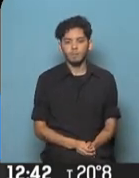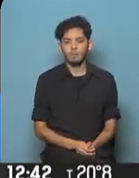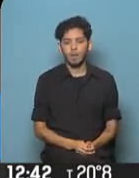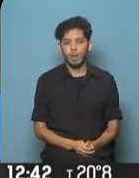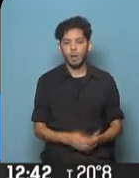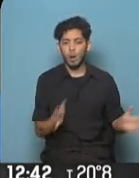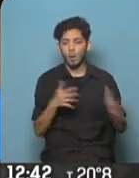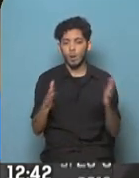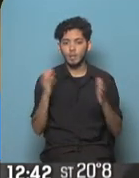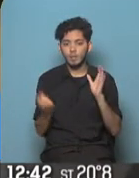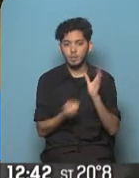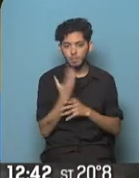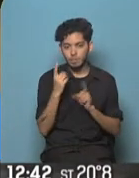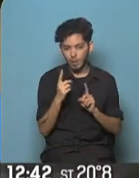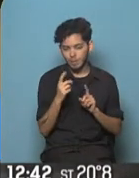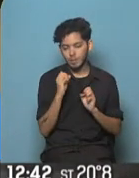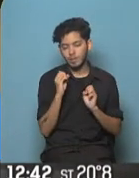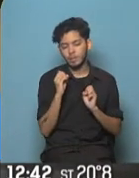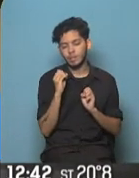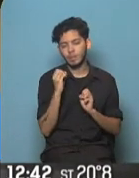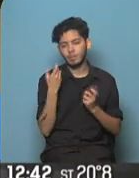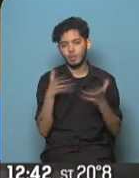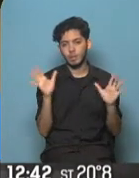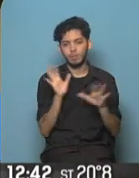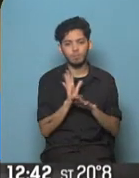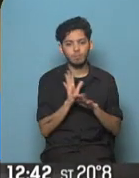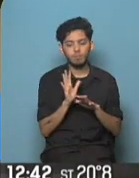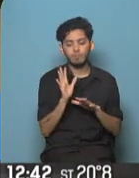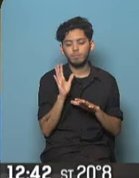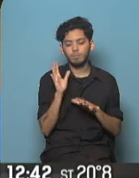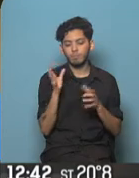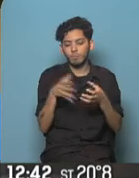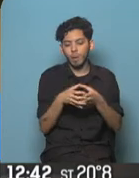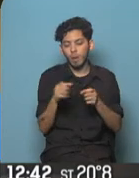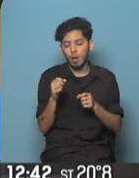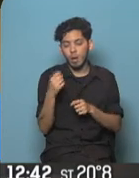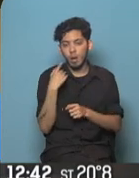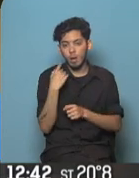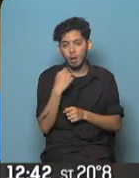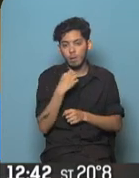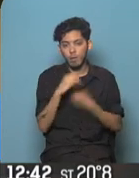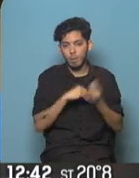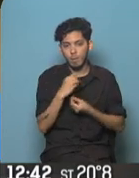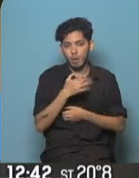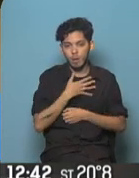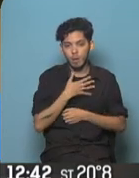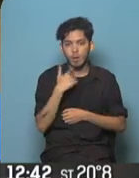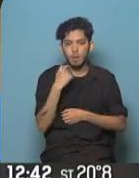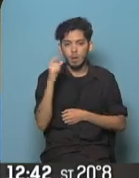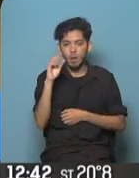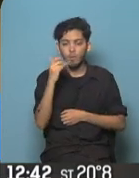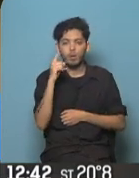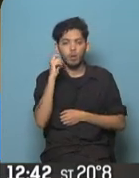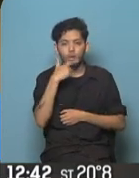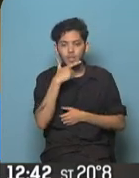Con el viento nace el deseo de retratar el pueblo de mi familia materna, que es un pueblo de 6 habitantes en el norte de Burgos, y también